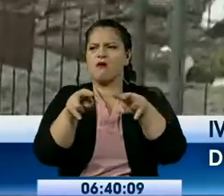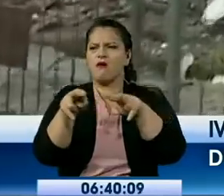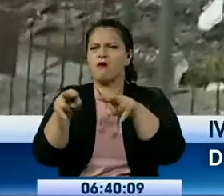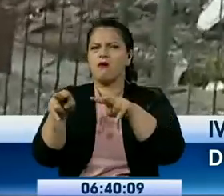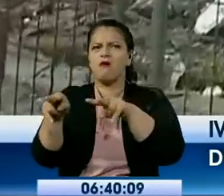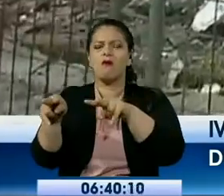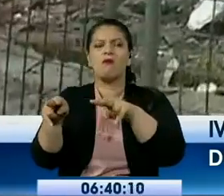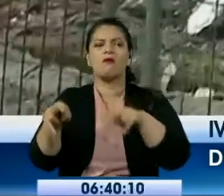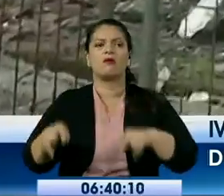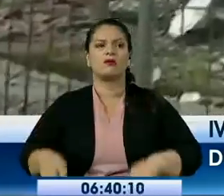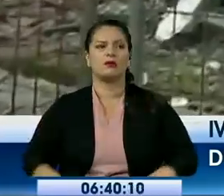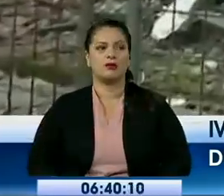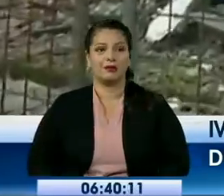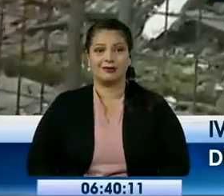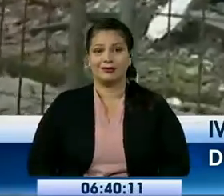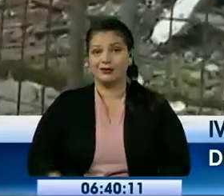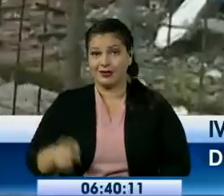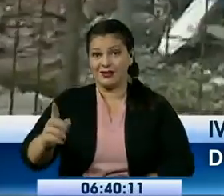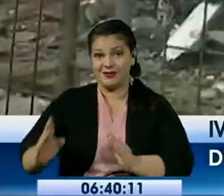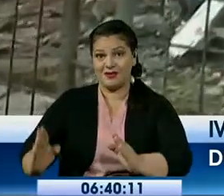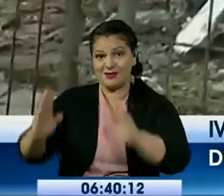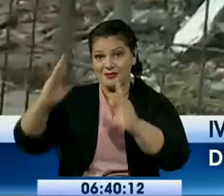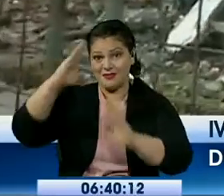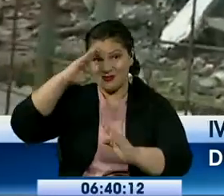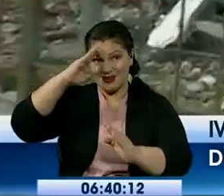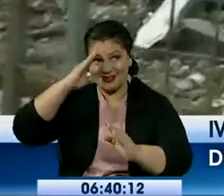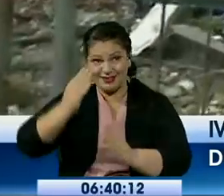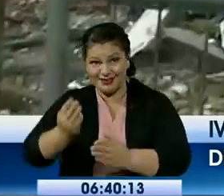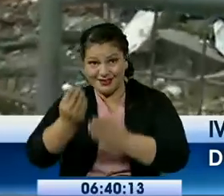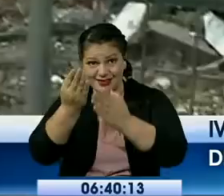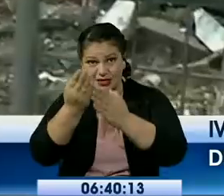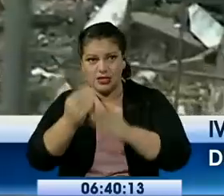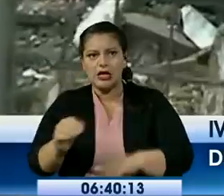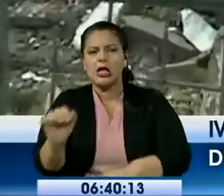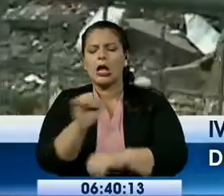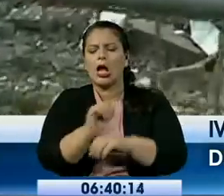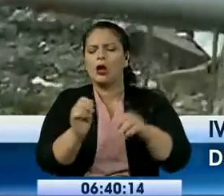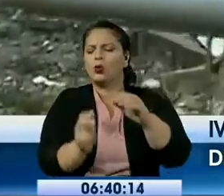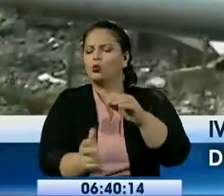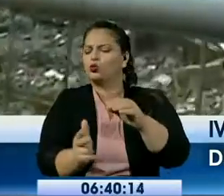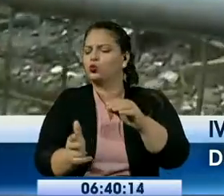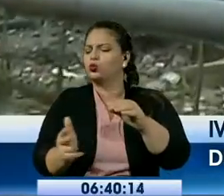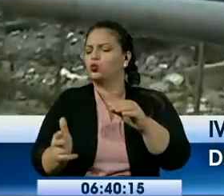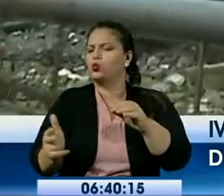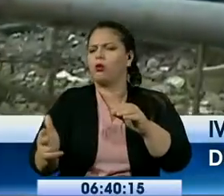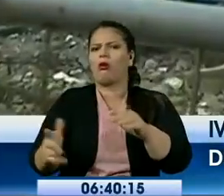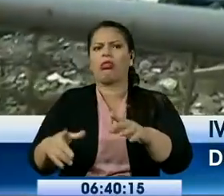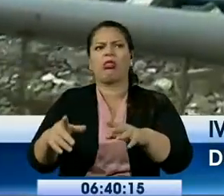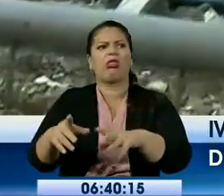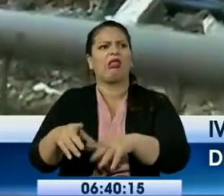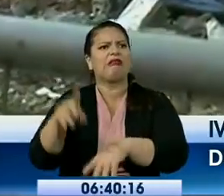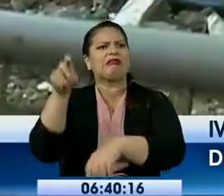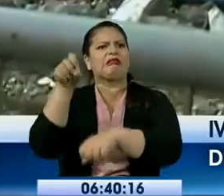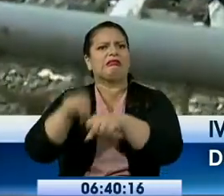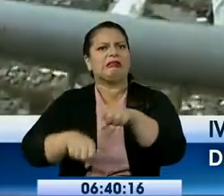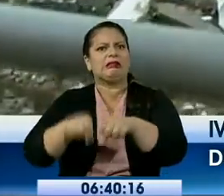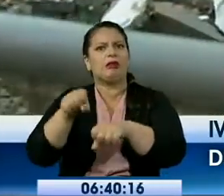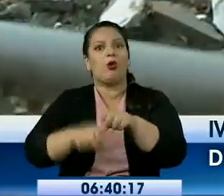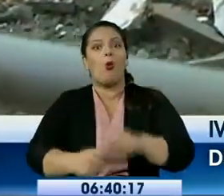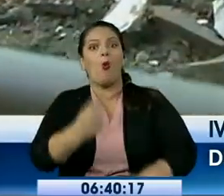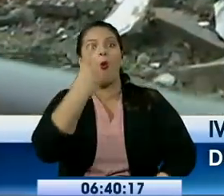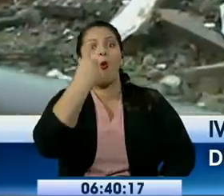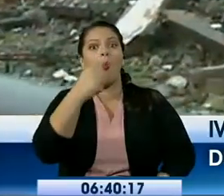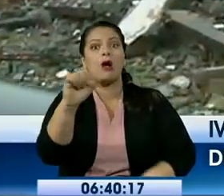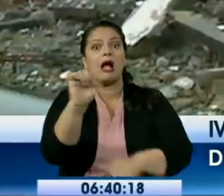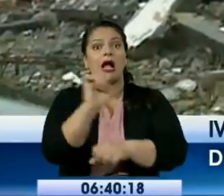que es el parqueadero de la policía, totalmente destruidos. Hay un vehículo que incluso voló y